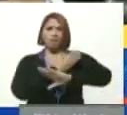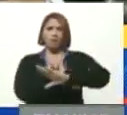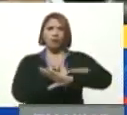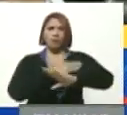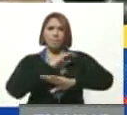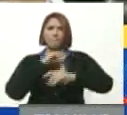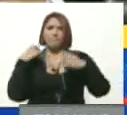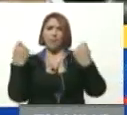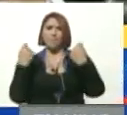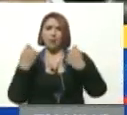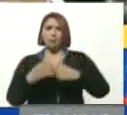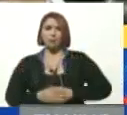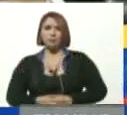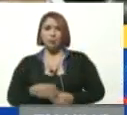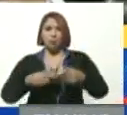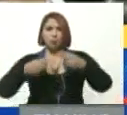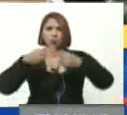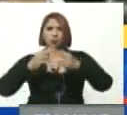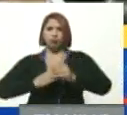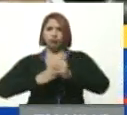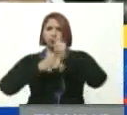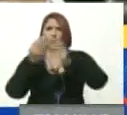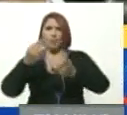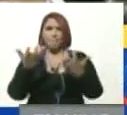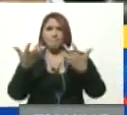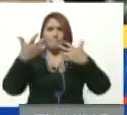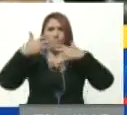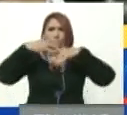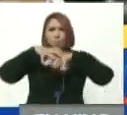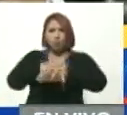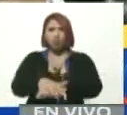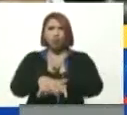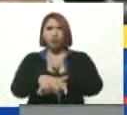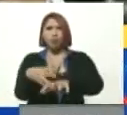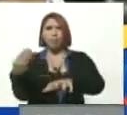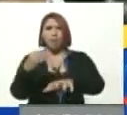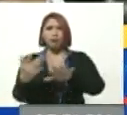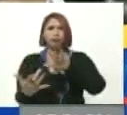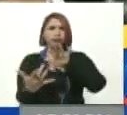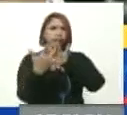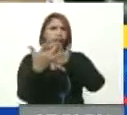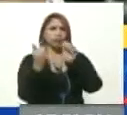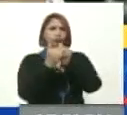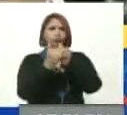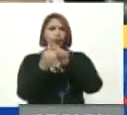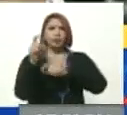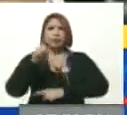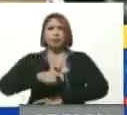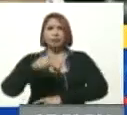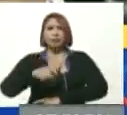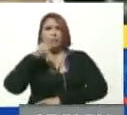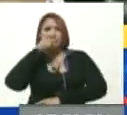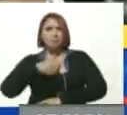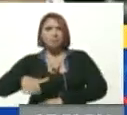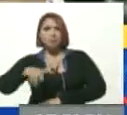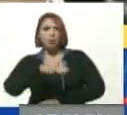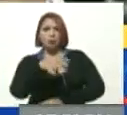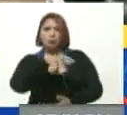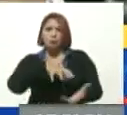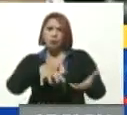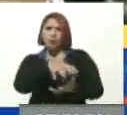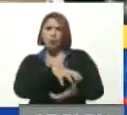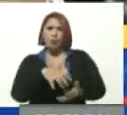popular, construcción de un liderazgo más integrado, más conectado con las necesidades de la gente, con los problemas de la gente,